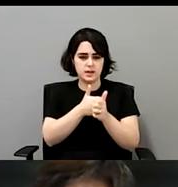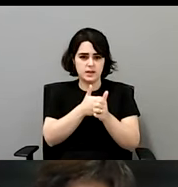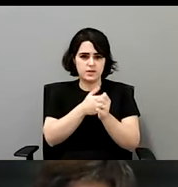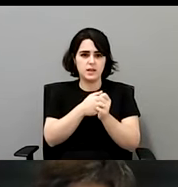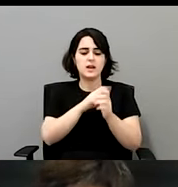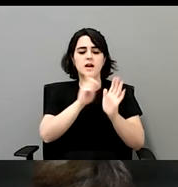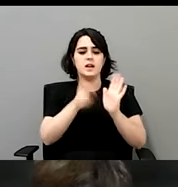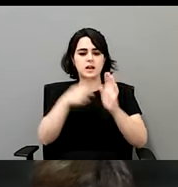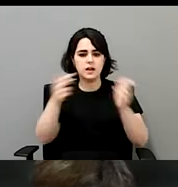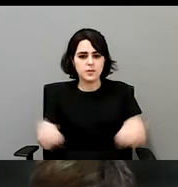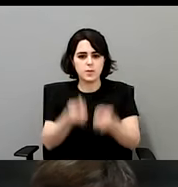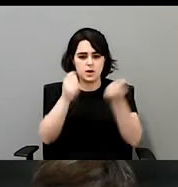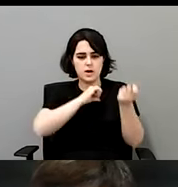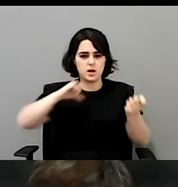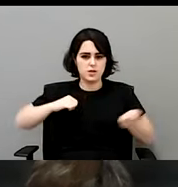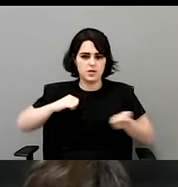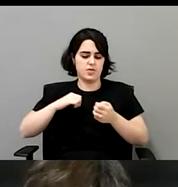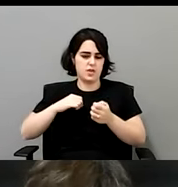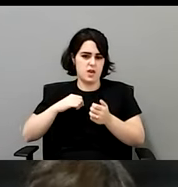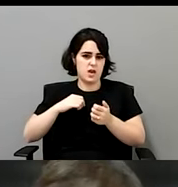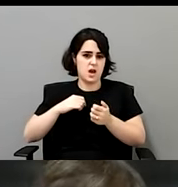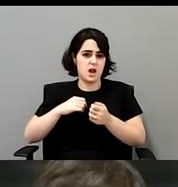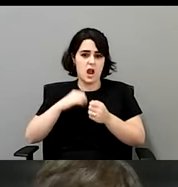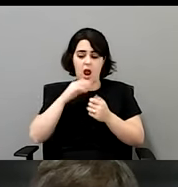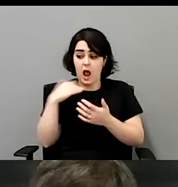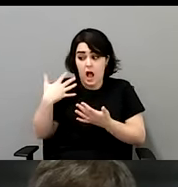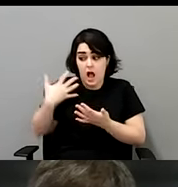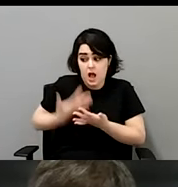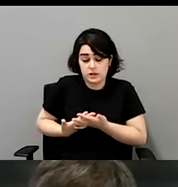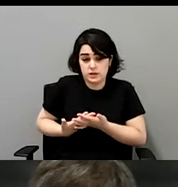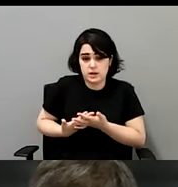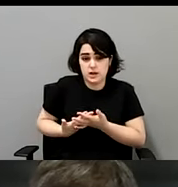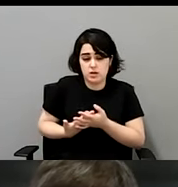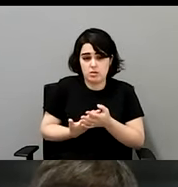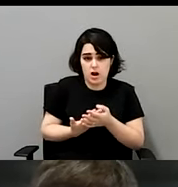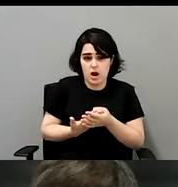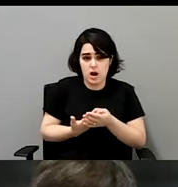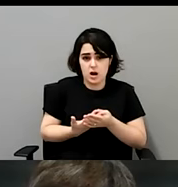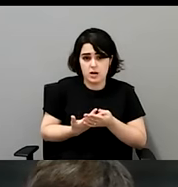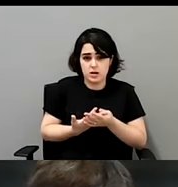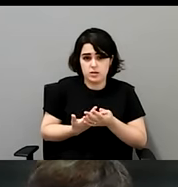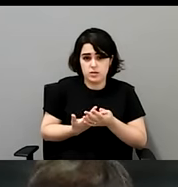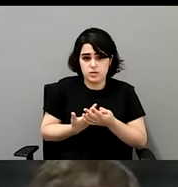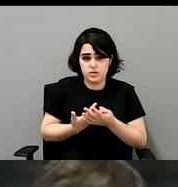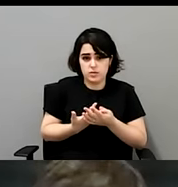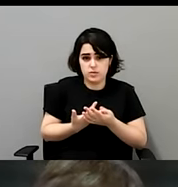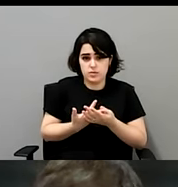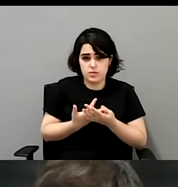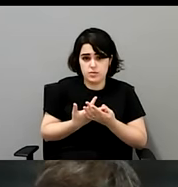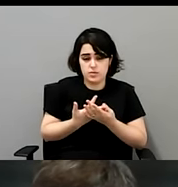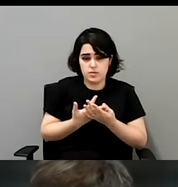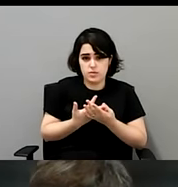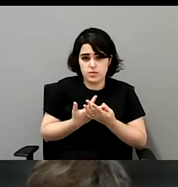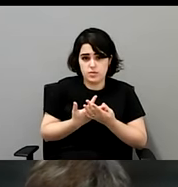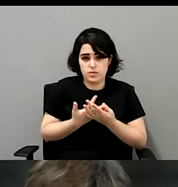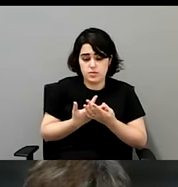la autonomía personal, que hasta ahora se habla de la autonomía de cara al trabajo